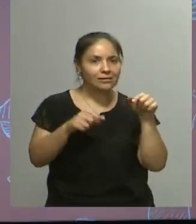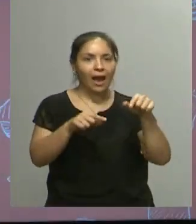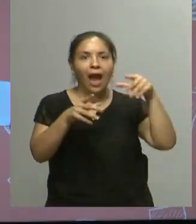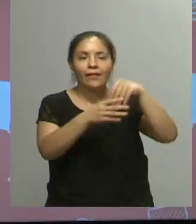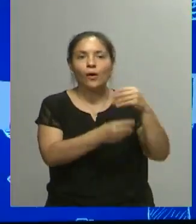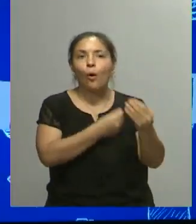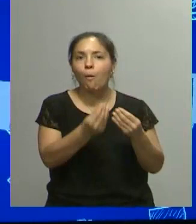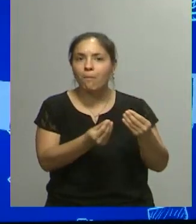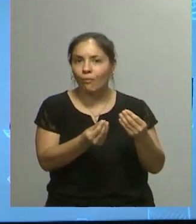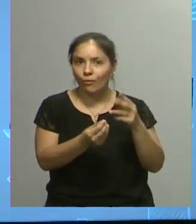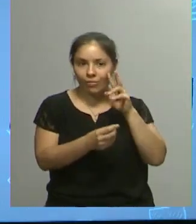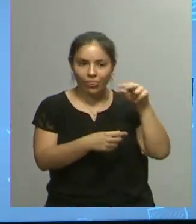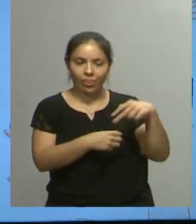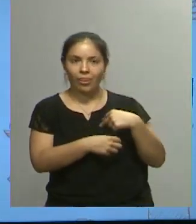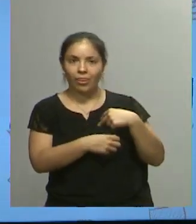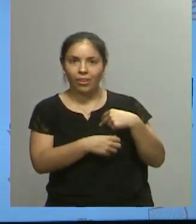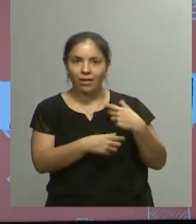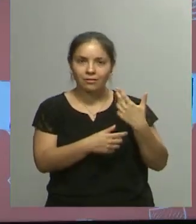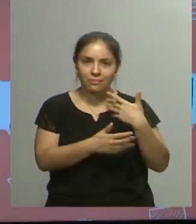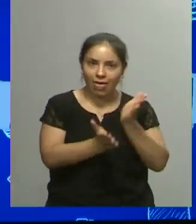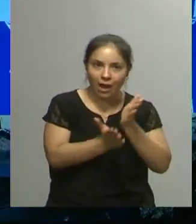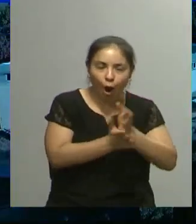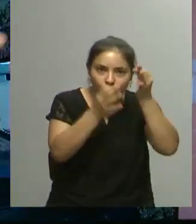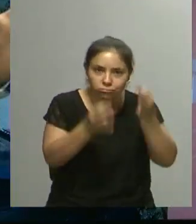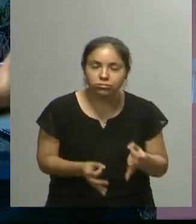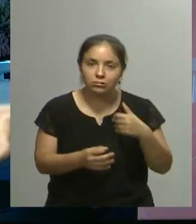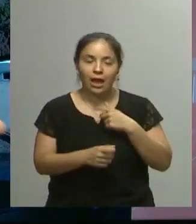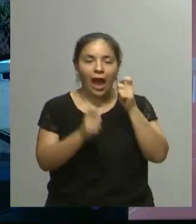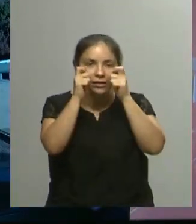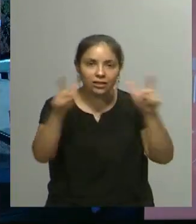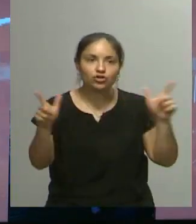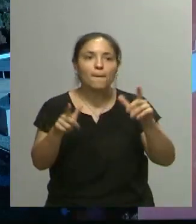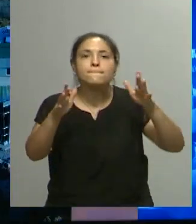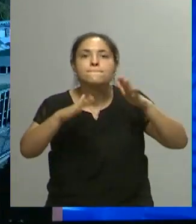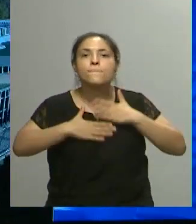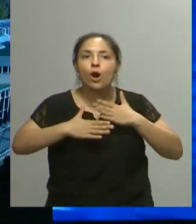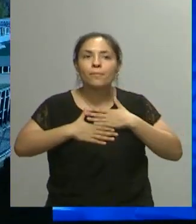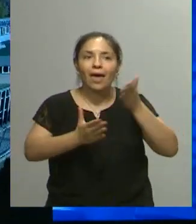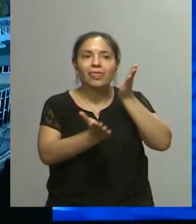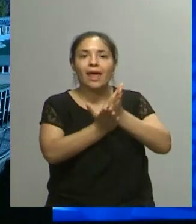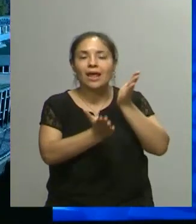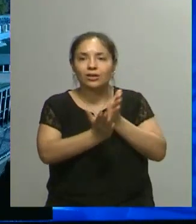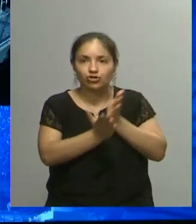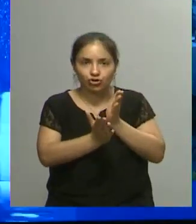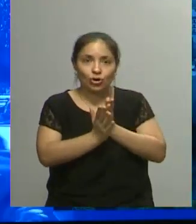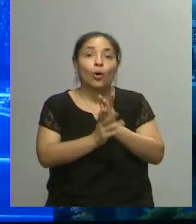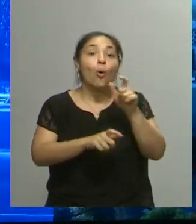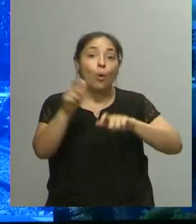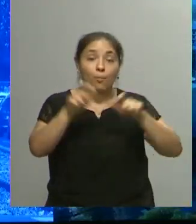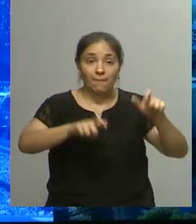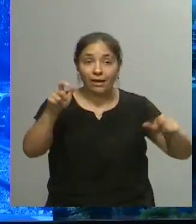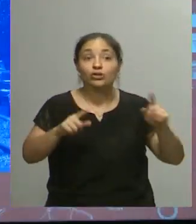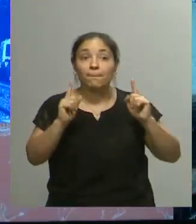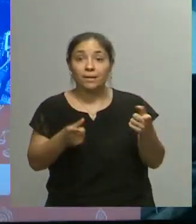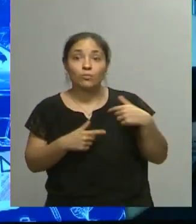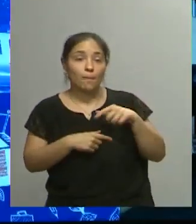los derechos? ¿Nos llama tanto la atención o no nos llaman tanto la atención la violación de otros derechos humanos o de estos